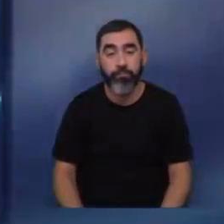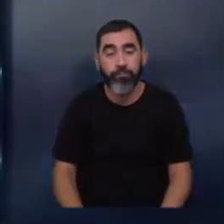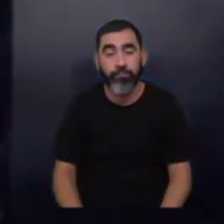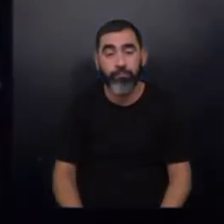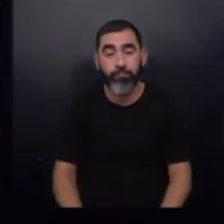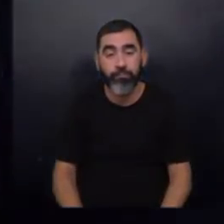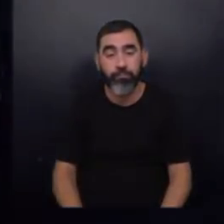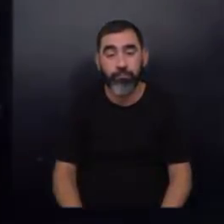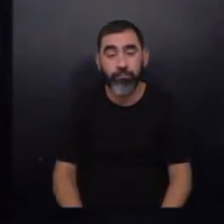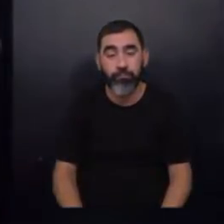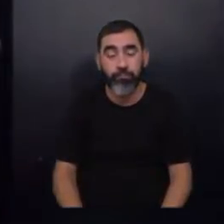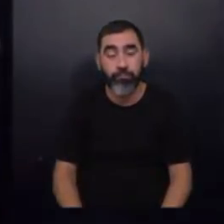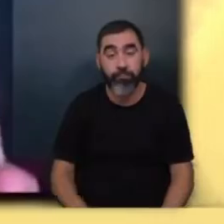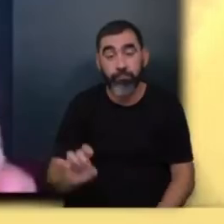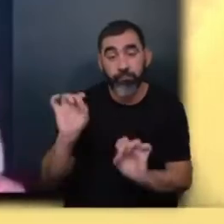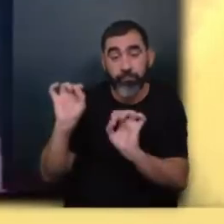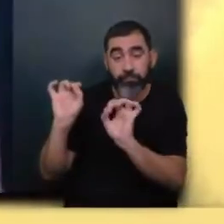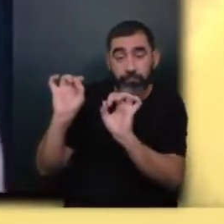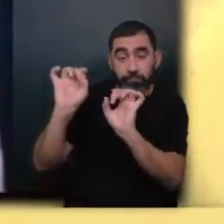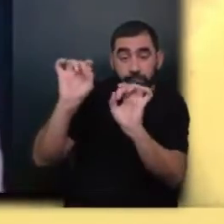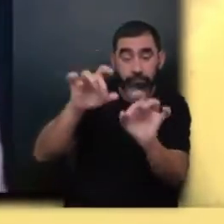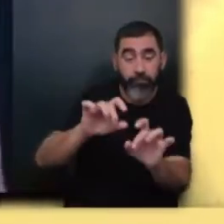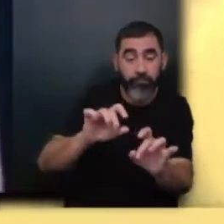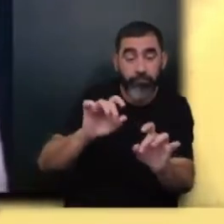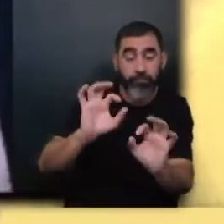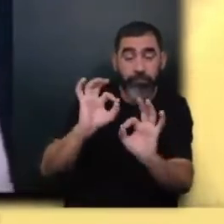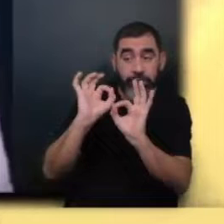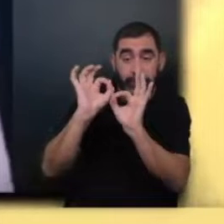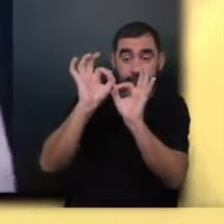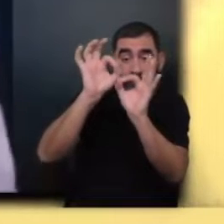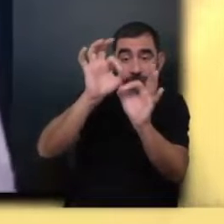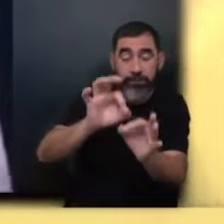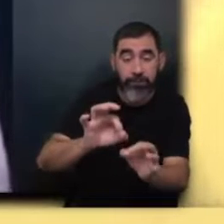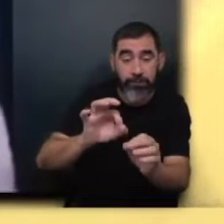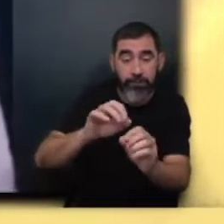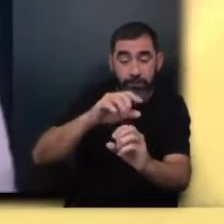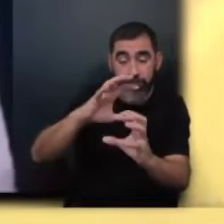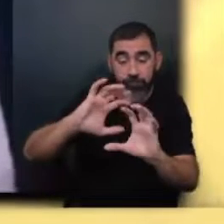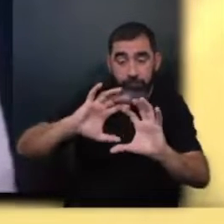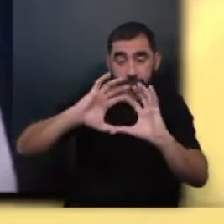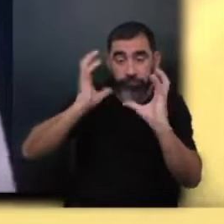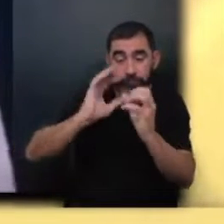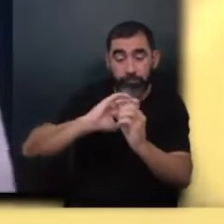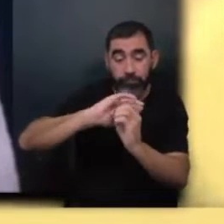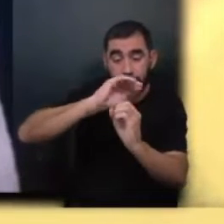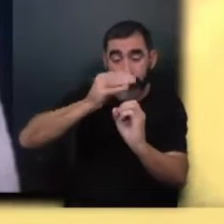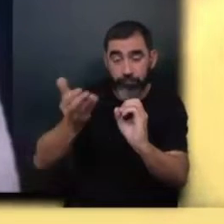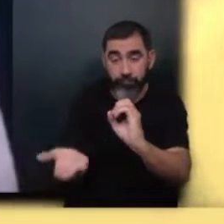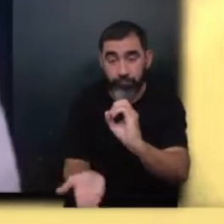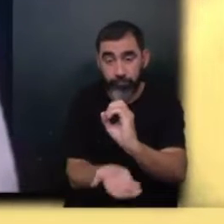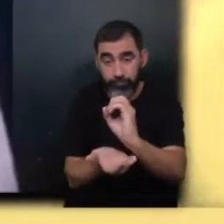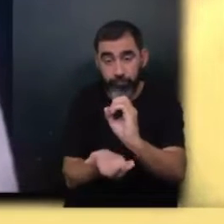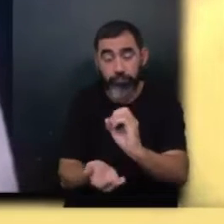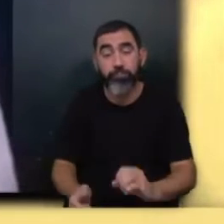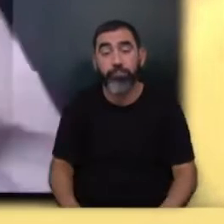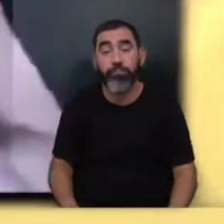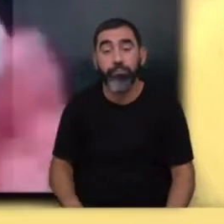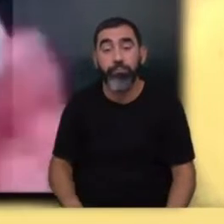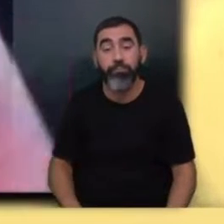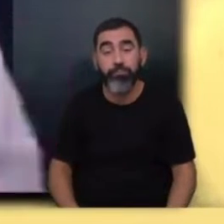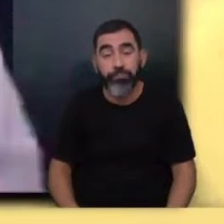¿Qué sucede cuando las partículas ingresan logran atravesar el escudo, logran desviarse y atravesar el